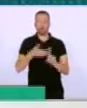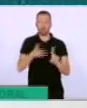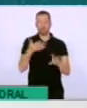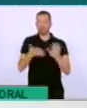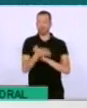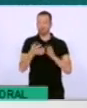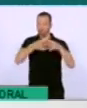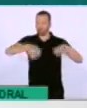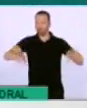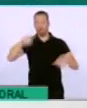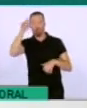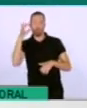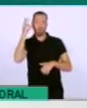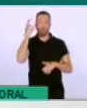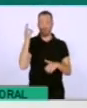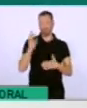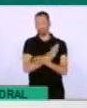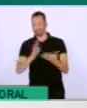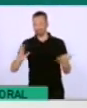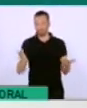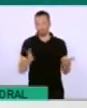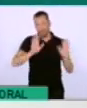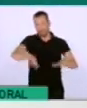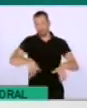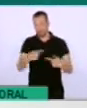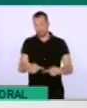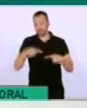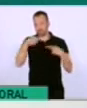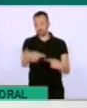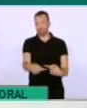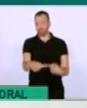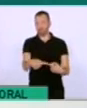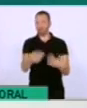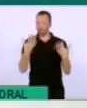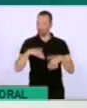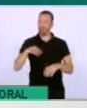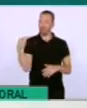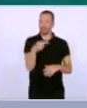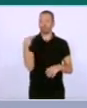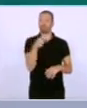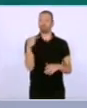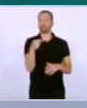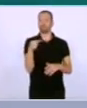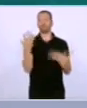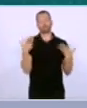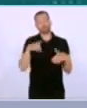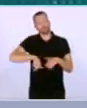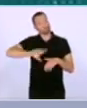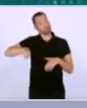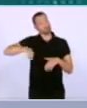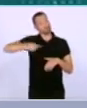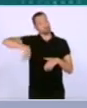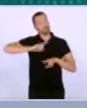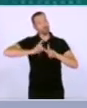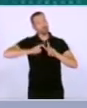evidentemente eso has tenido unas consecuencias muy negativas y que efectivamente somos el único partido que